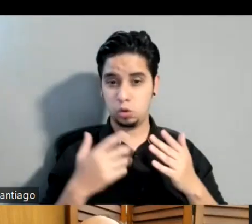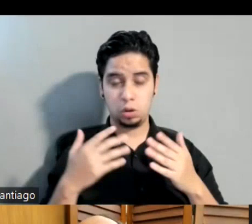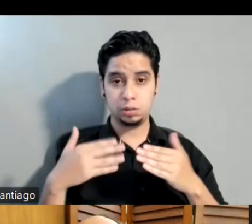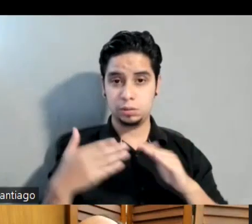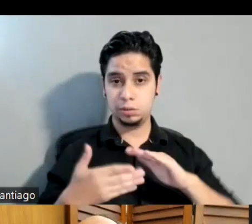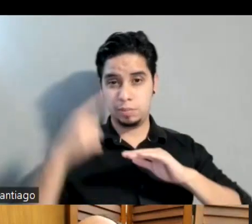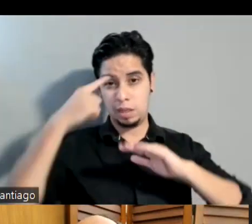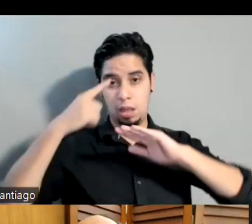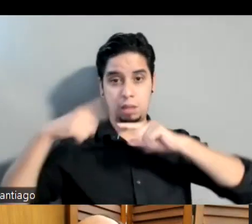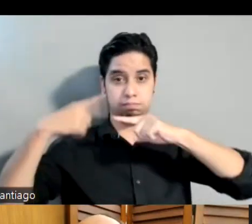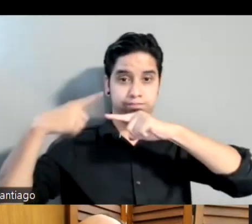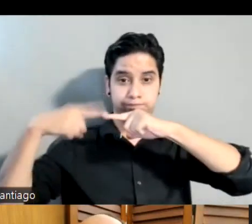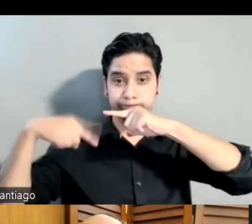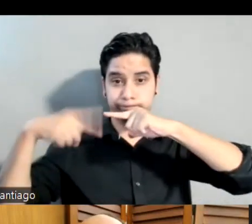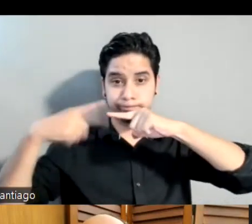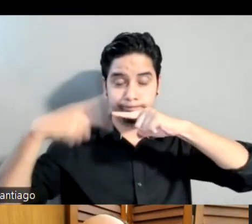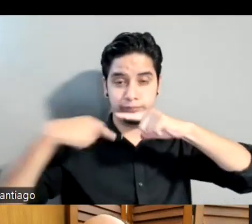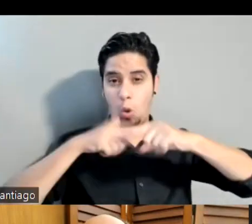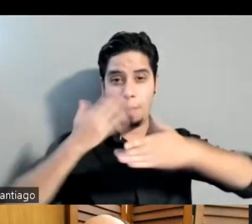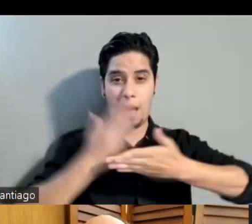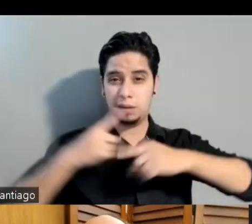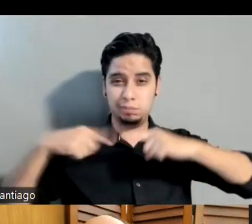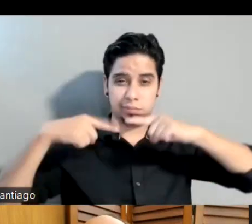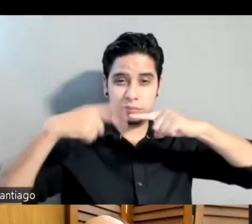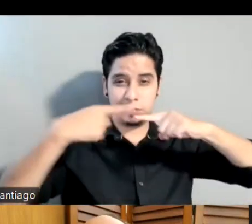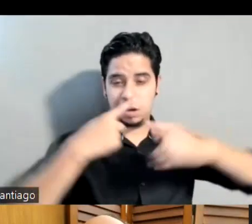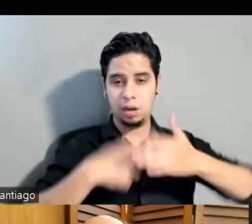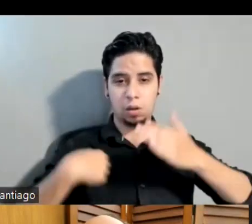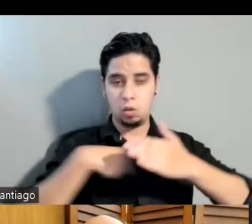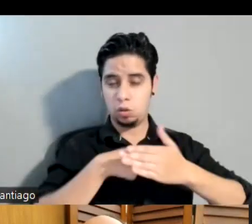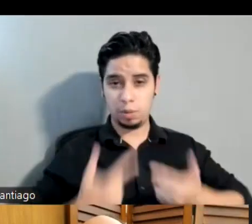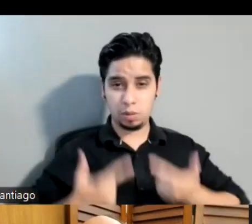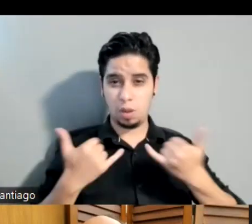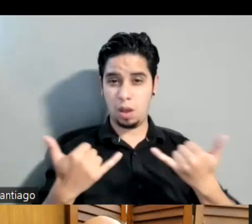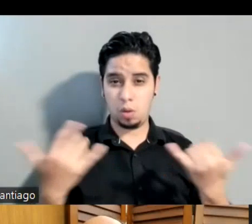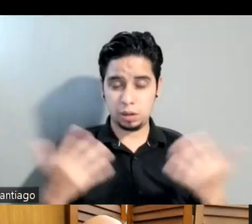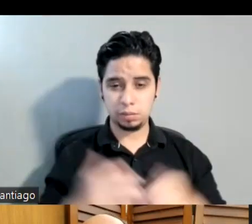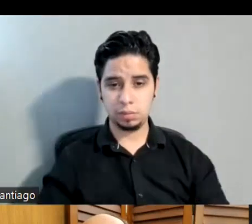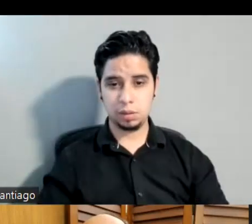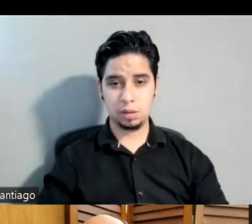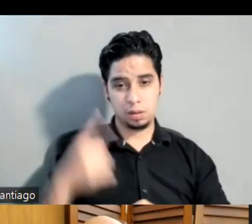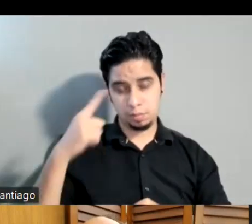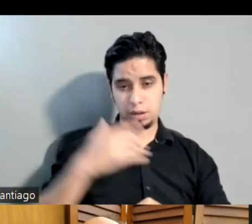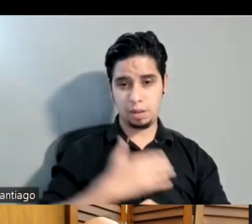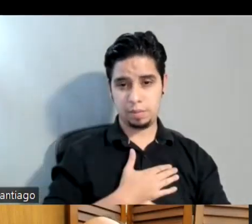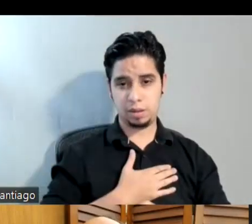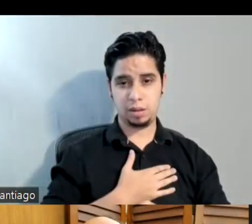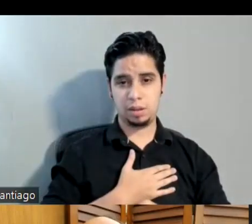psicosis de que es un poco lo que estamos viviendo y para mí es el génesis